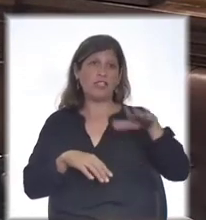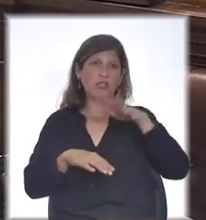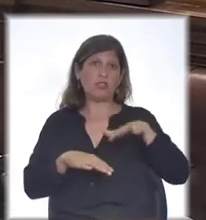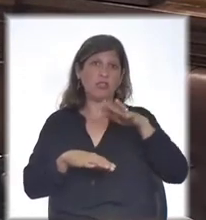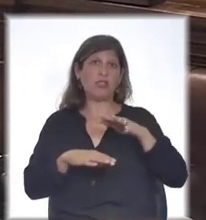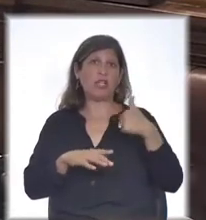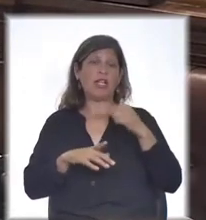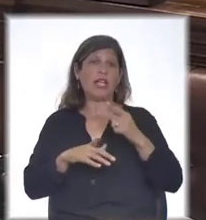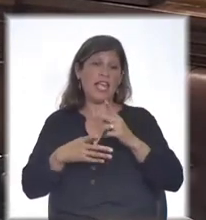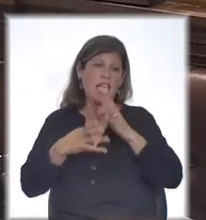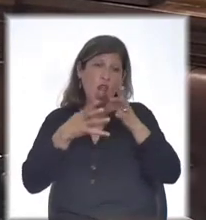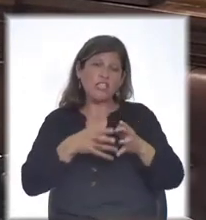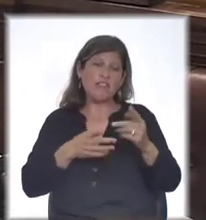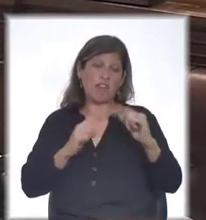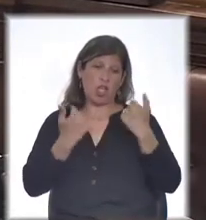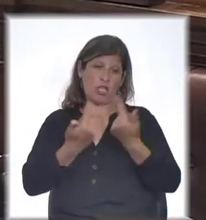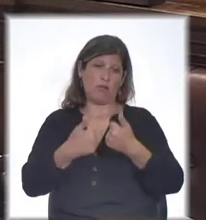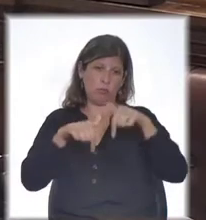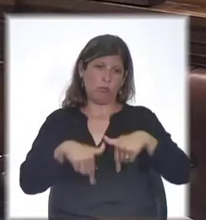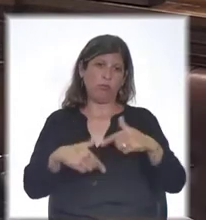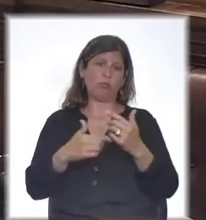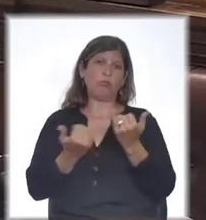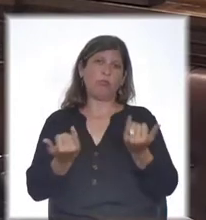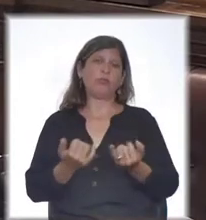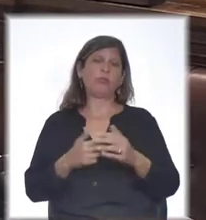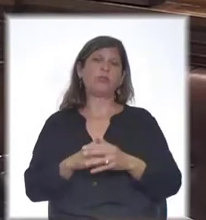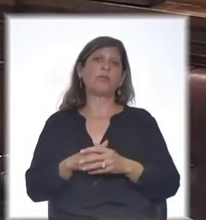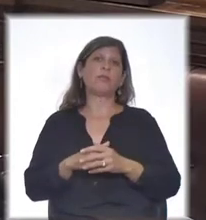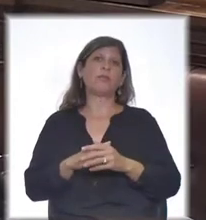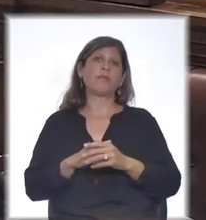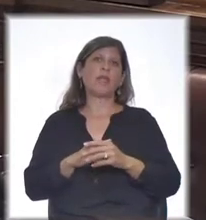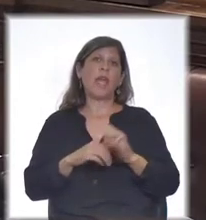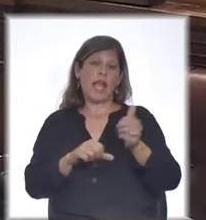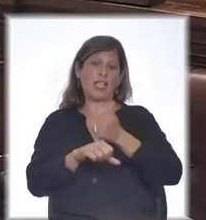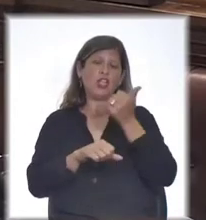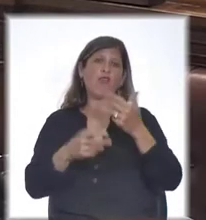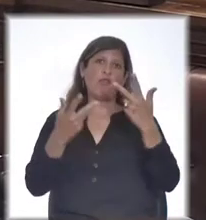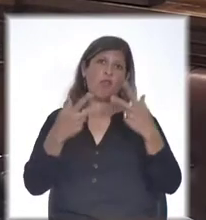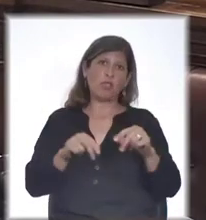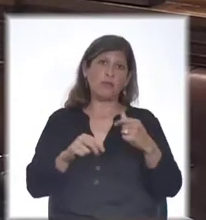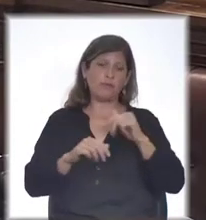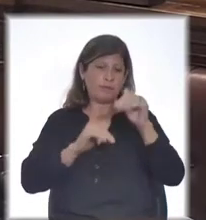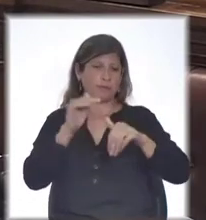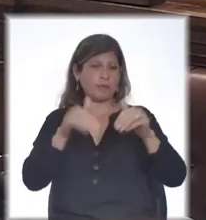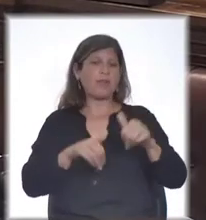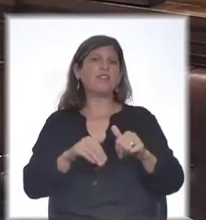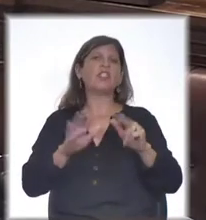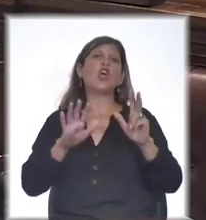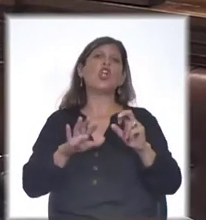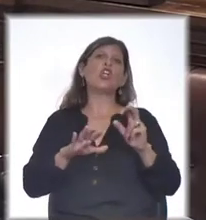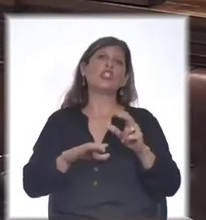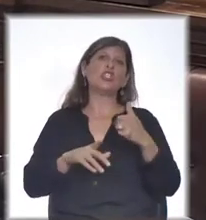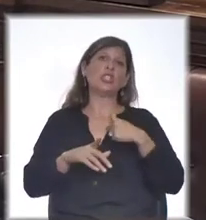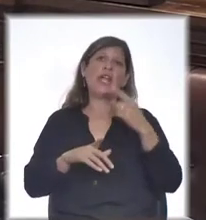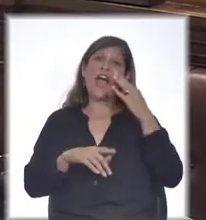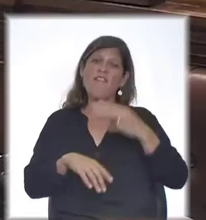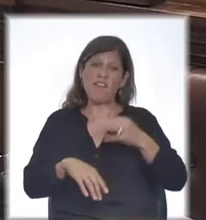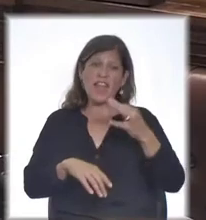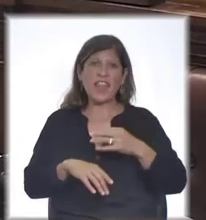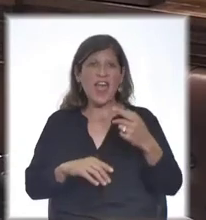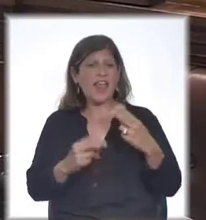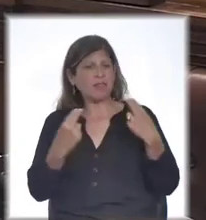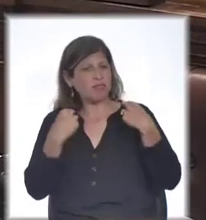los desafíos que tenemos hoy. El triunfo del no en el plebiscito del 80 fue una verdadera